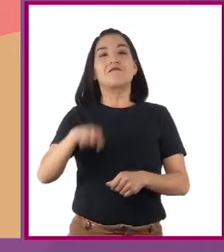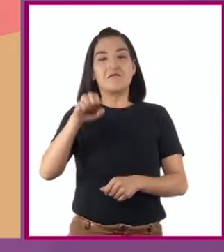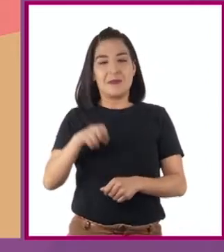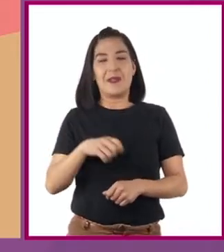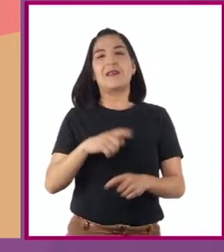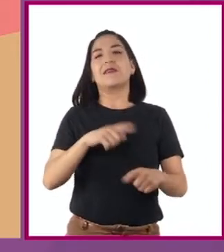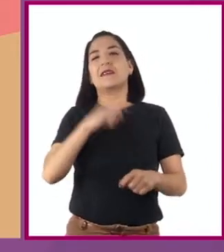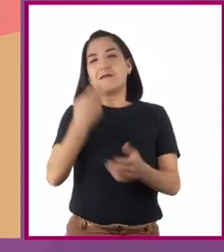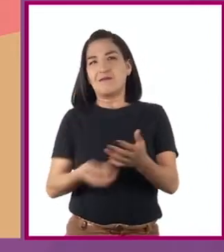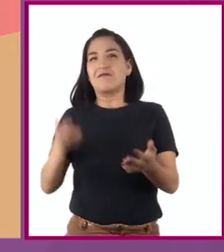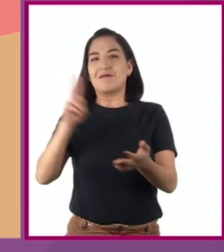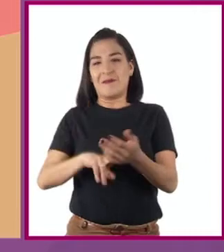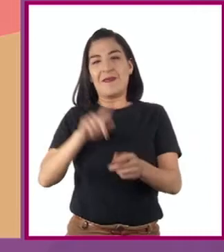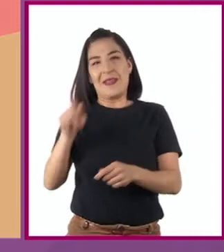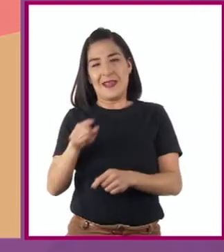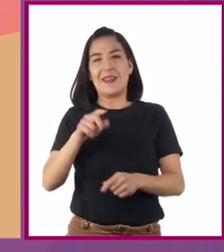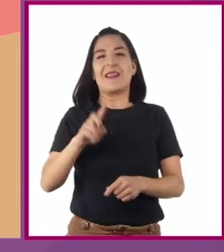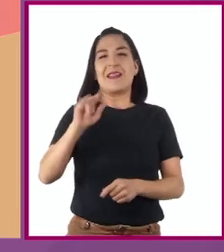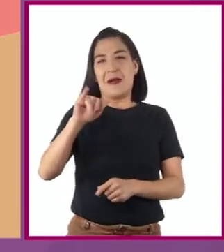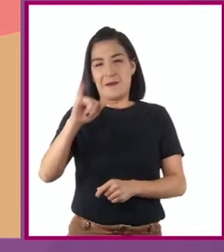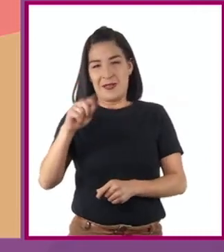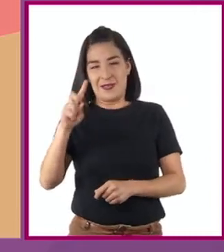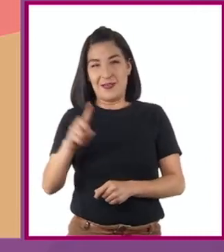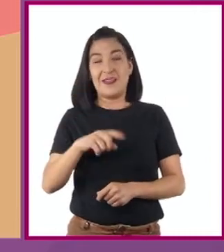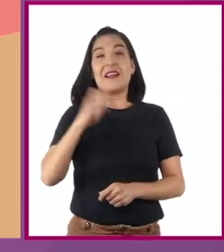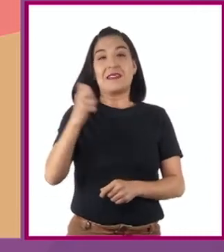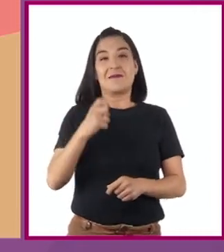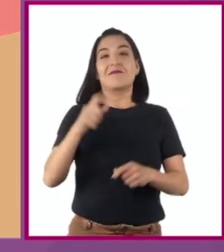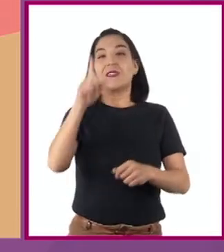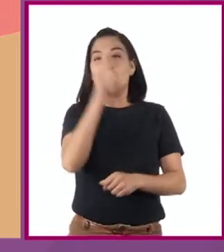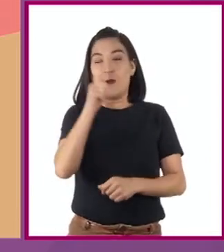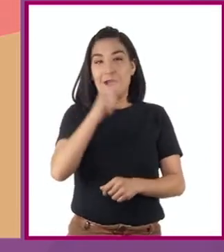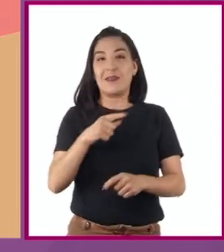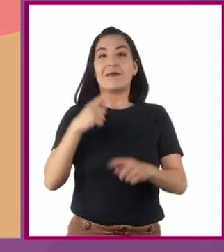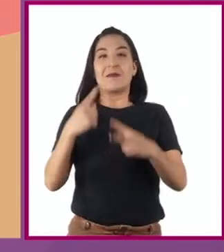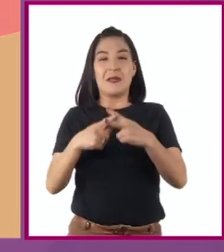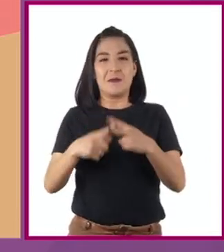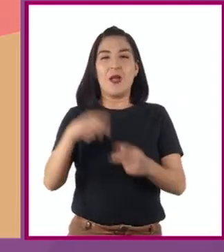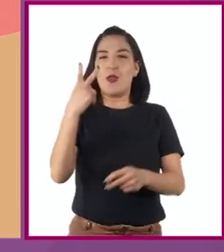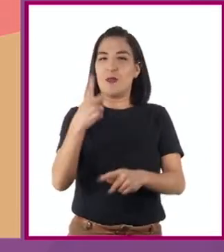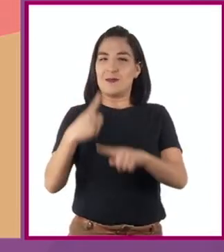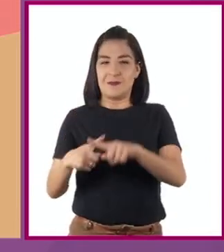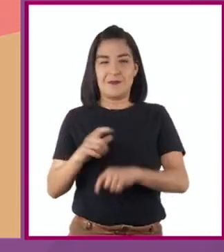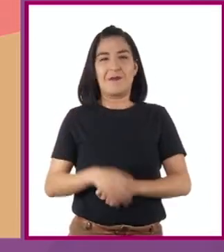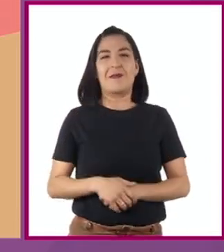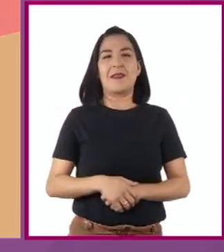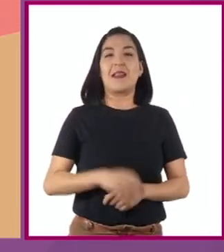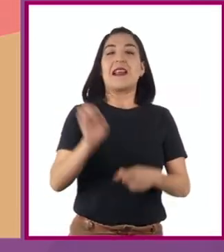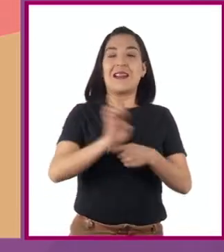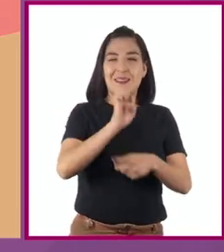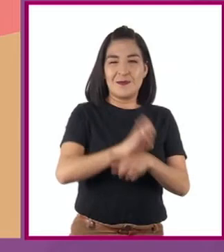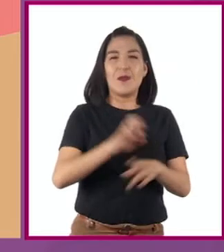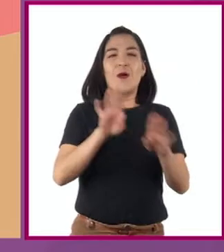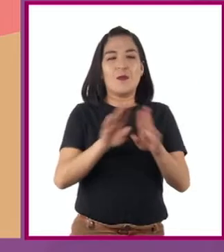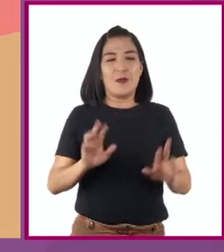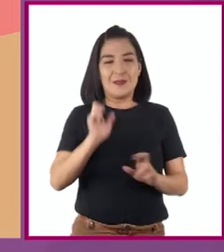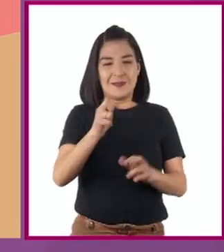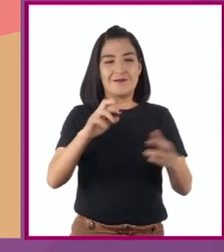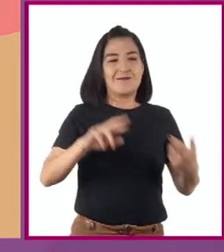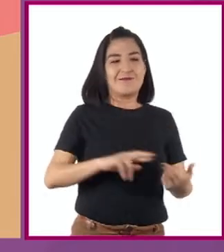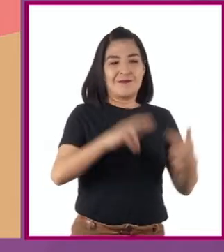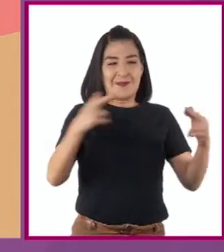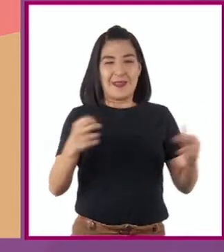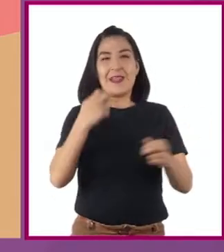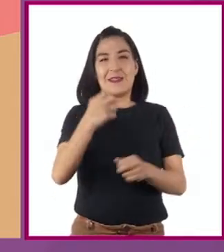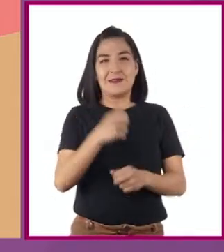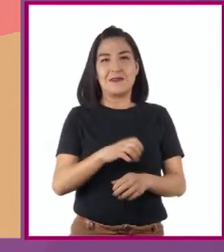David. Lenguaje algebraico, 2X. Entonces, al relacionar las condiciones de la situación,